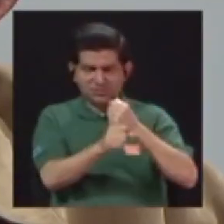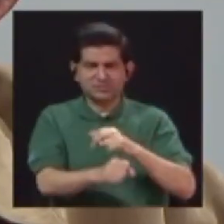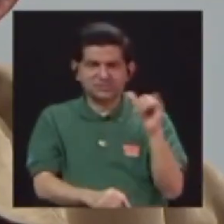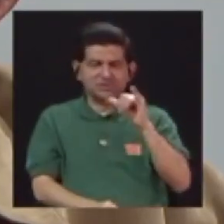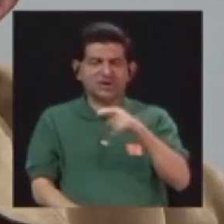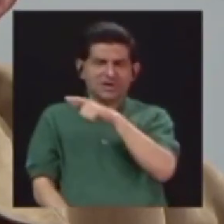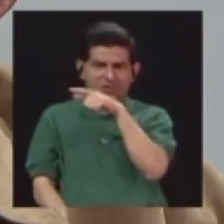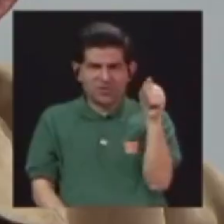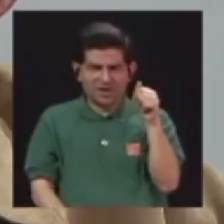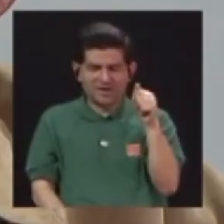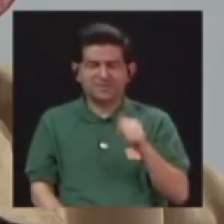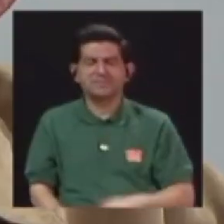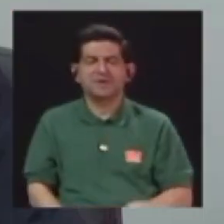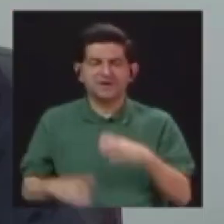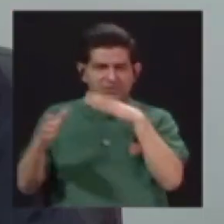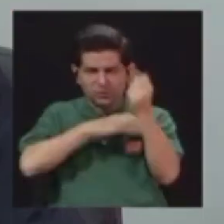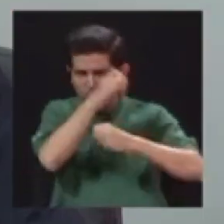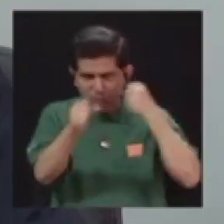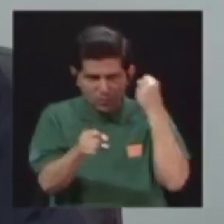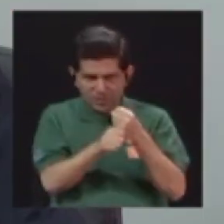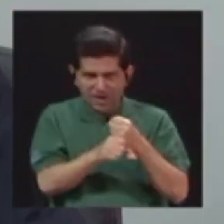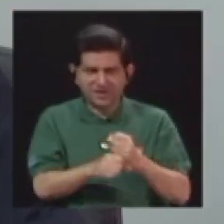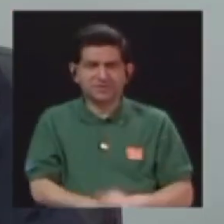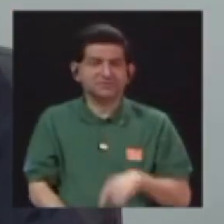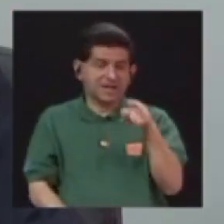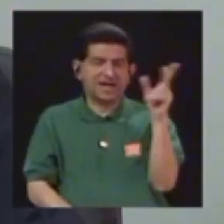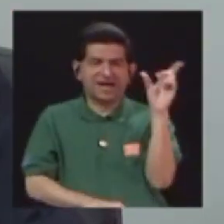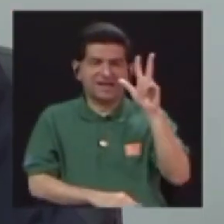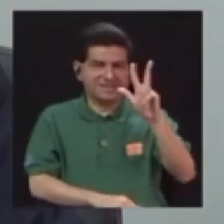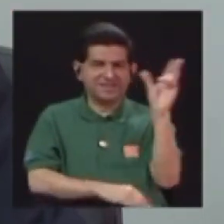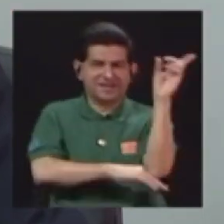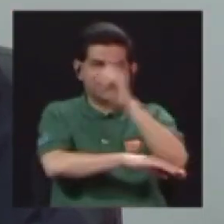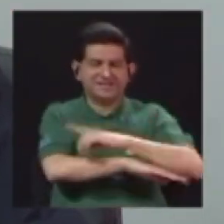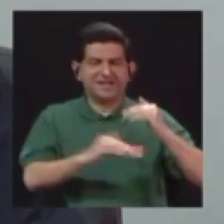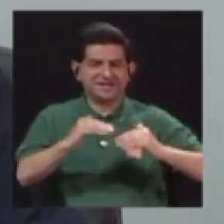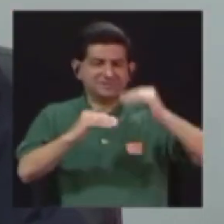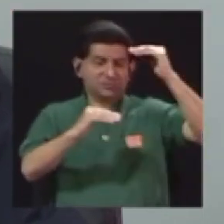mismo mes. Don Federico es 3 días mayor que yo.